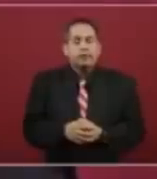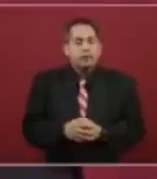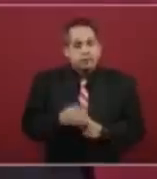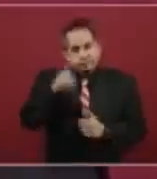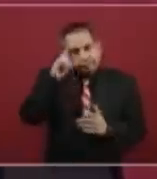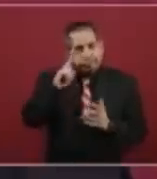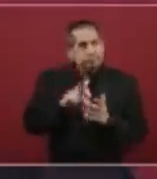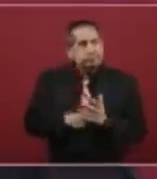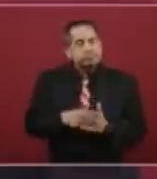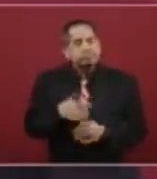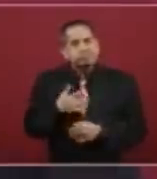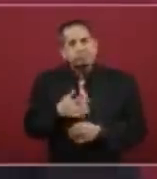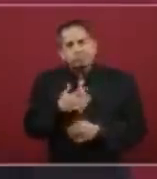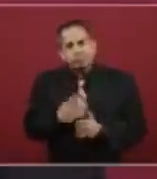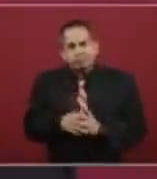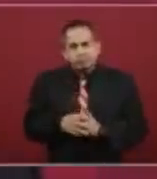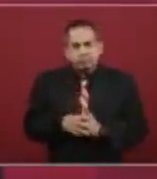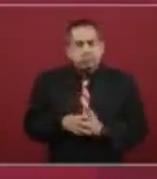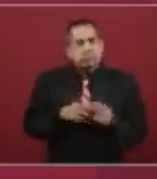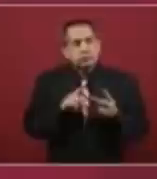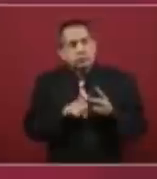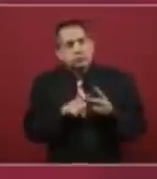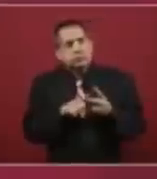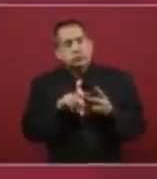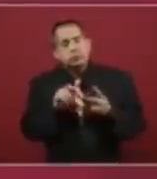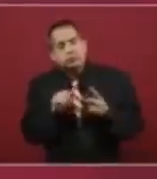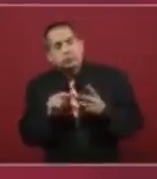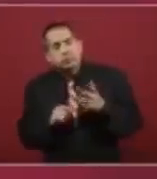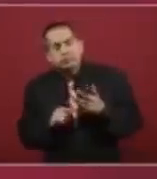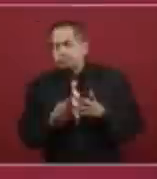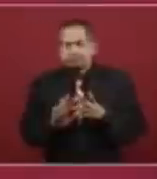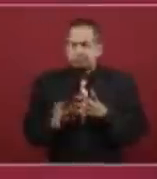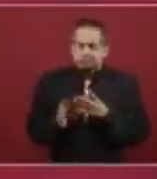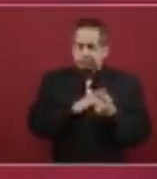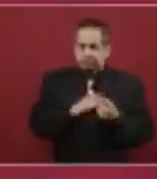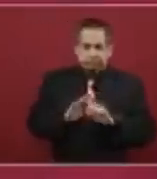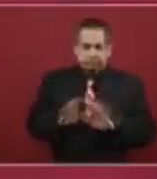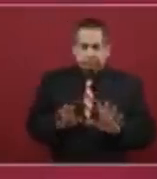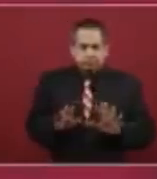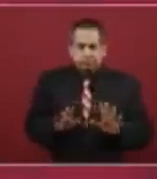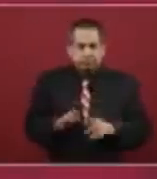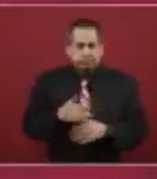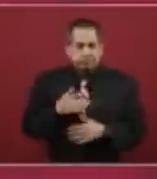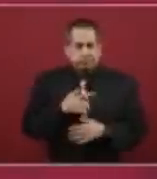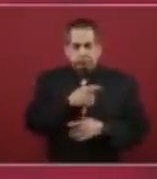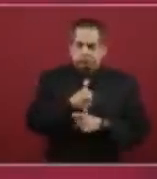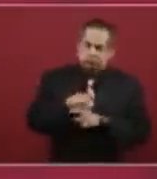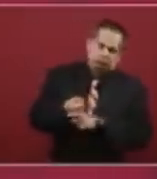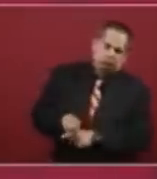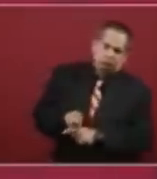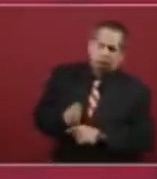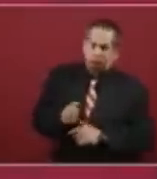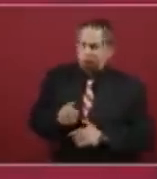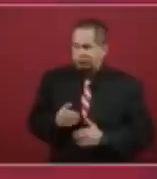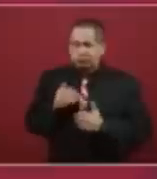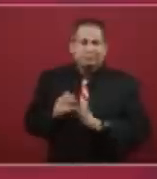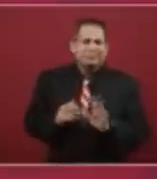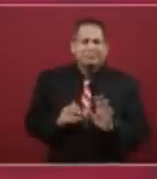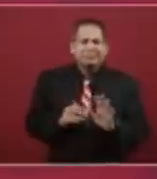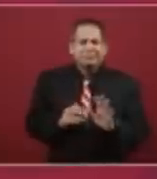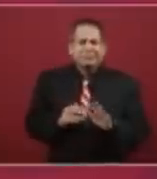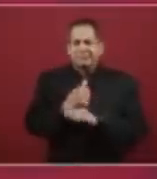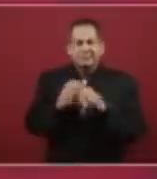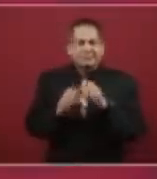es opción, no es alternativa el uso de la fuerza o de